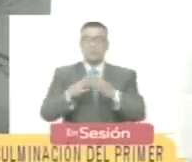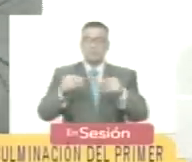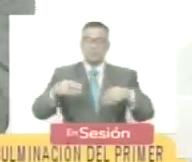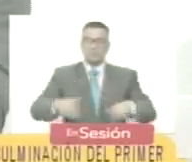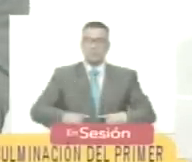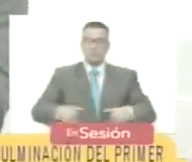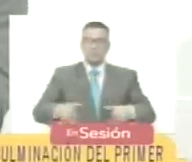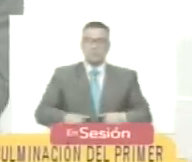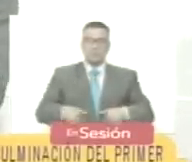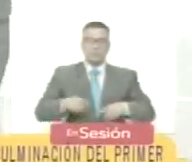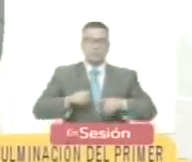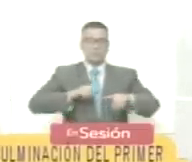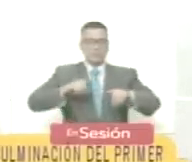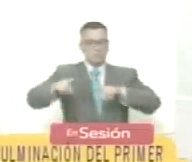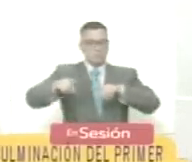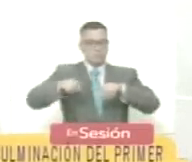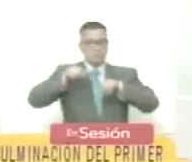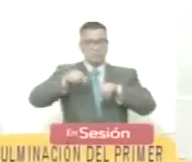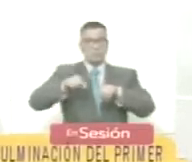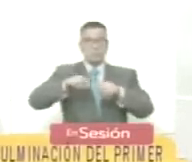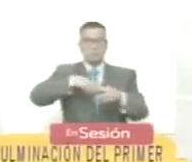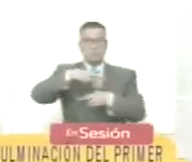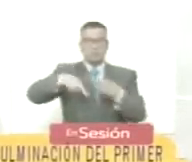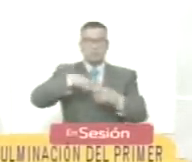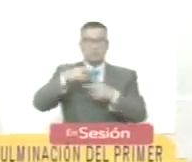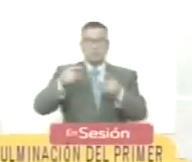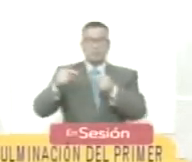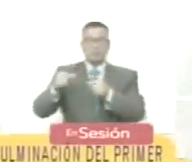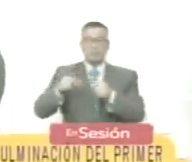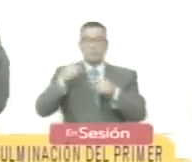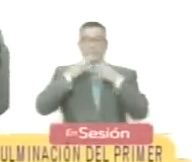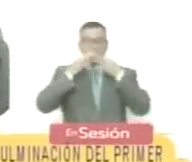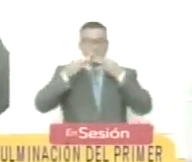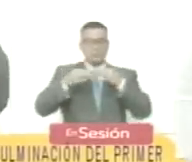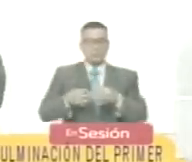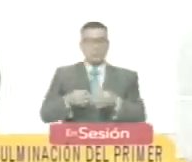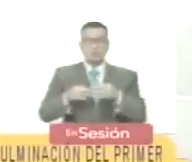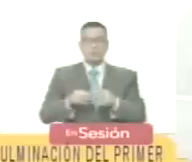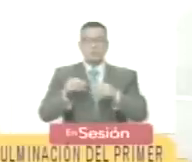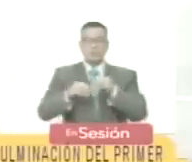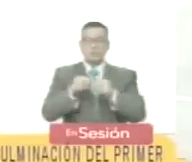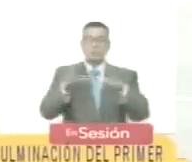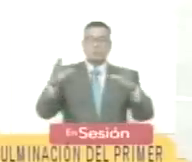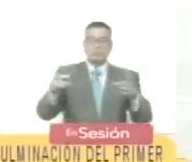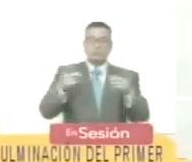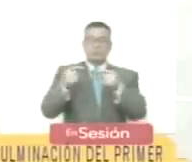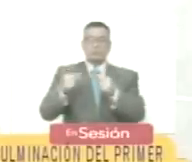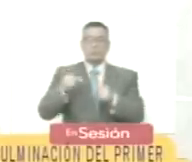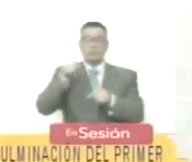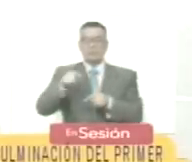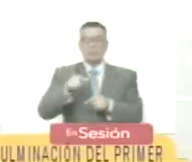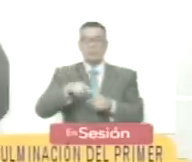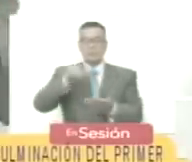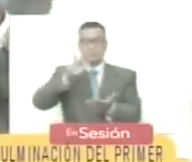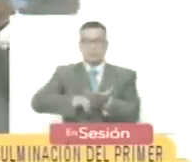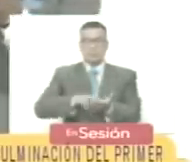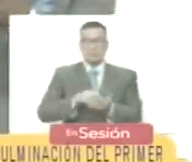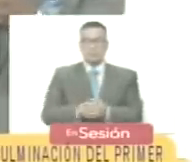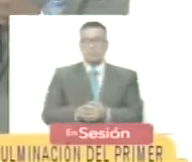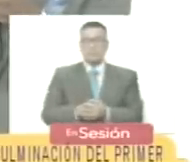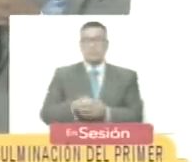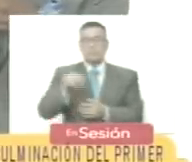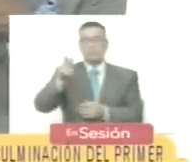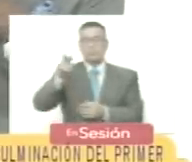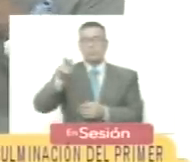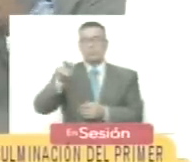esfuerzos dirigidos a esa revolución económica, a ese verdadero milagro económico. De allí la aprobación de la